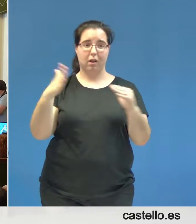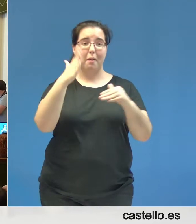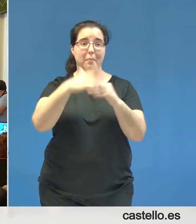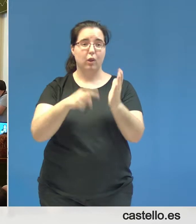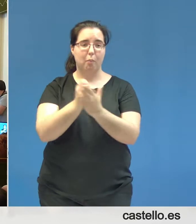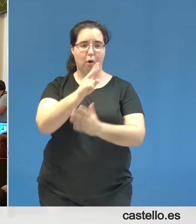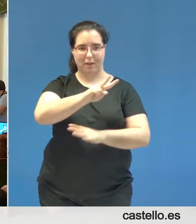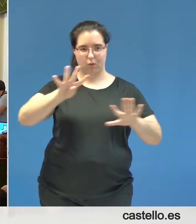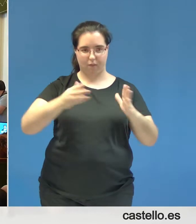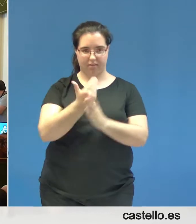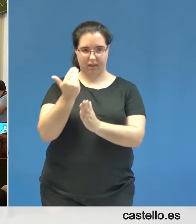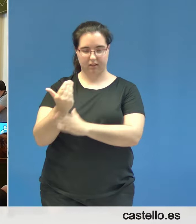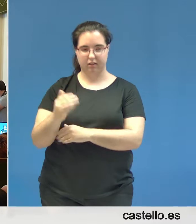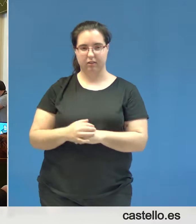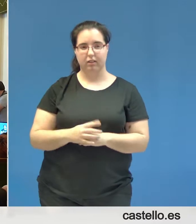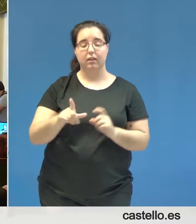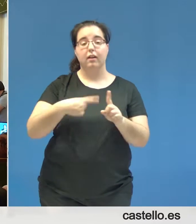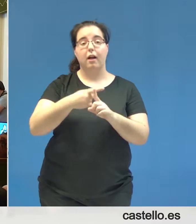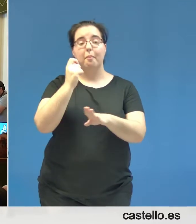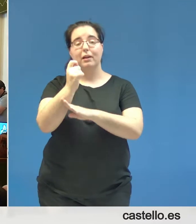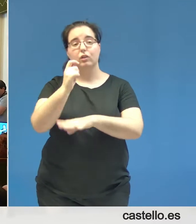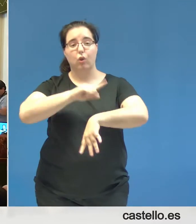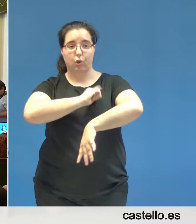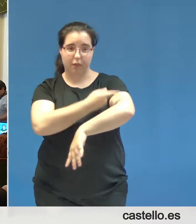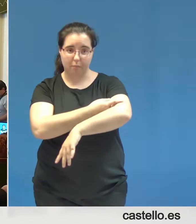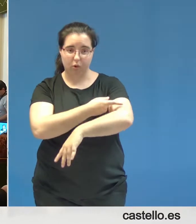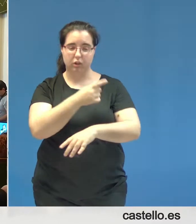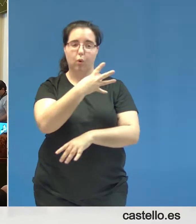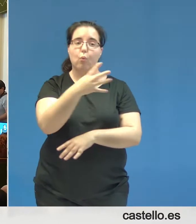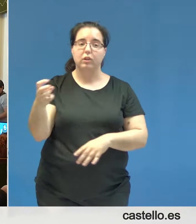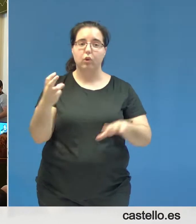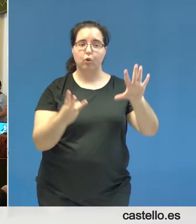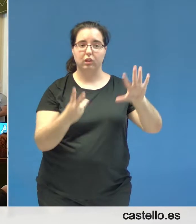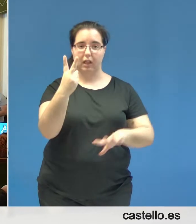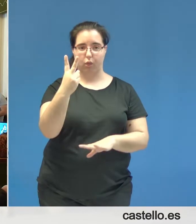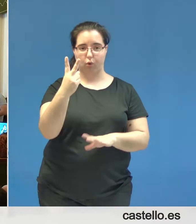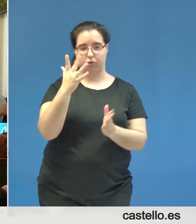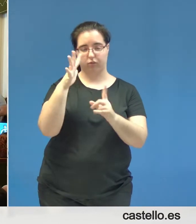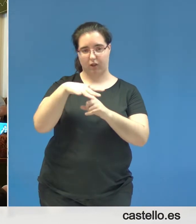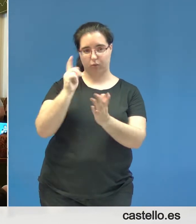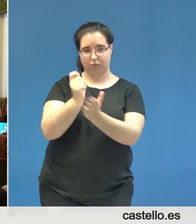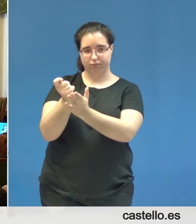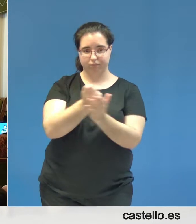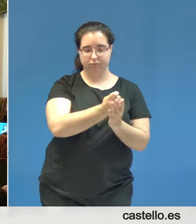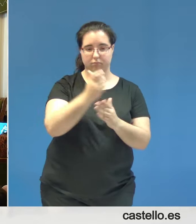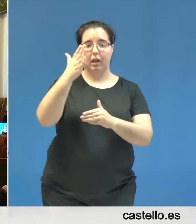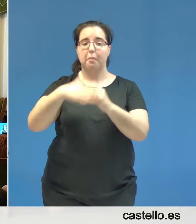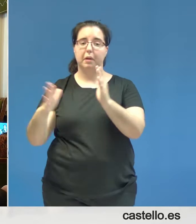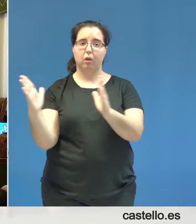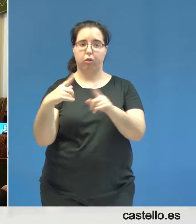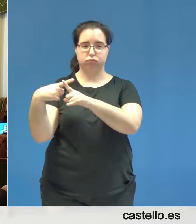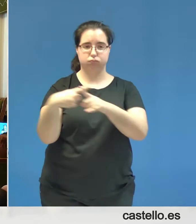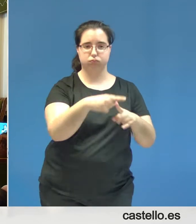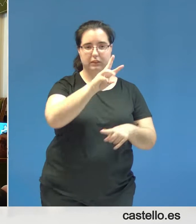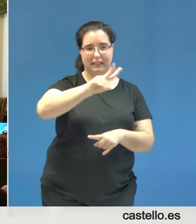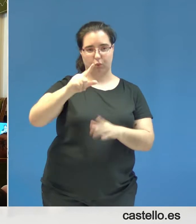días. En lo que respecta al Patronato de Deportes, se pagaron 482 facturas con un periodo medio de pago de 31 días y